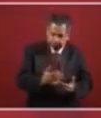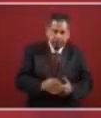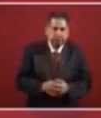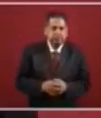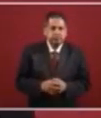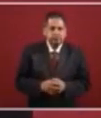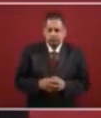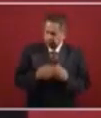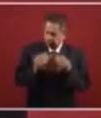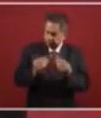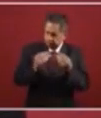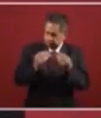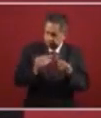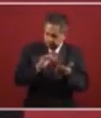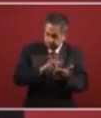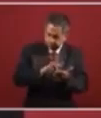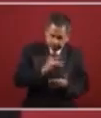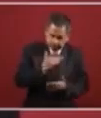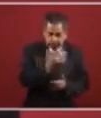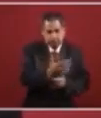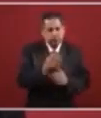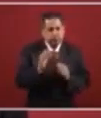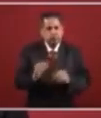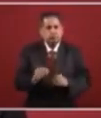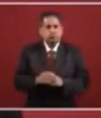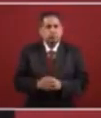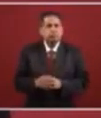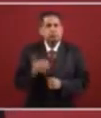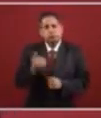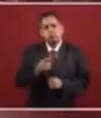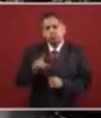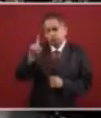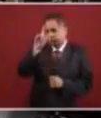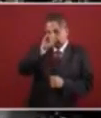mucho y la recomendación